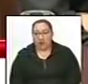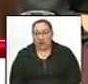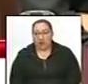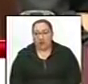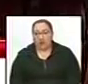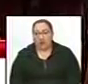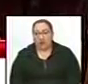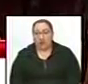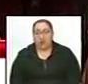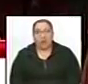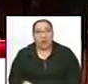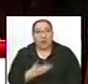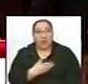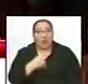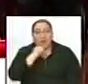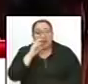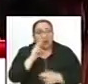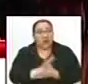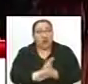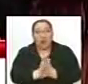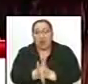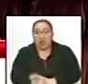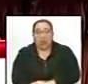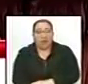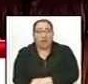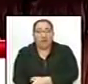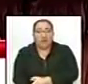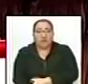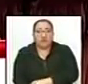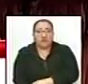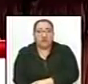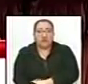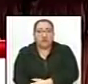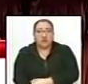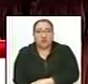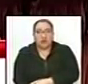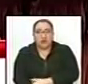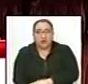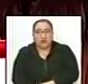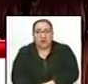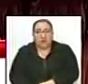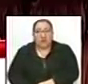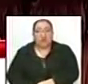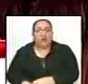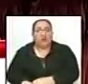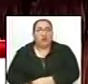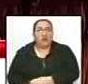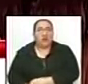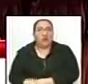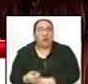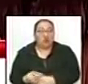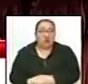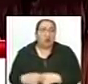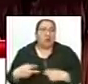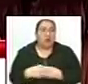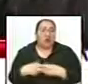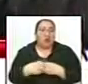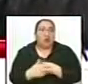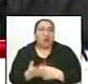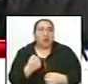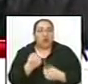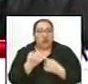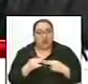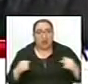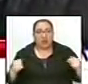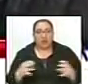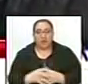Presidente, estoy hablando apropiadamente, yo no estoy faltando el respeto, no estoy... Tengo que exponer las ideas, usted me interrumpe, me corta, me está quitando la